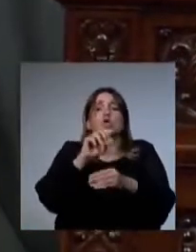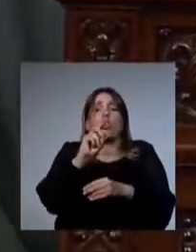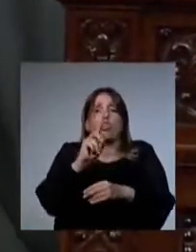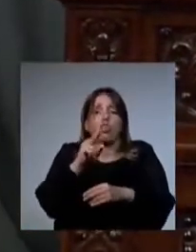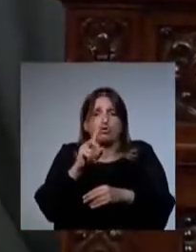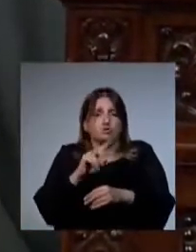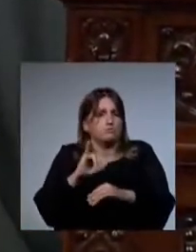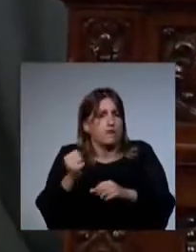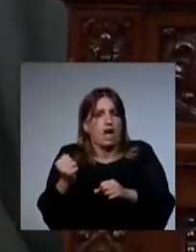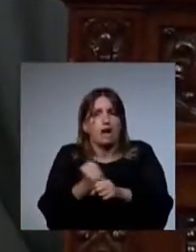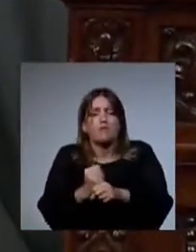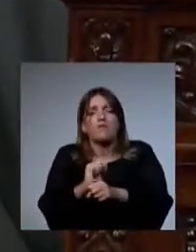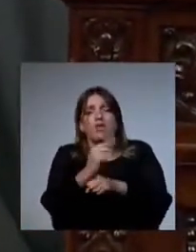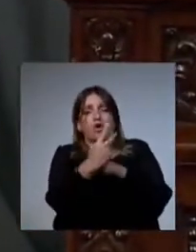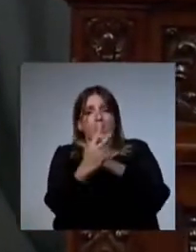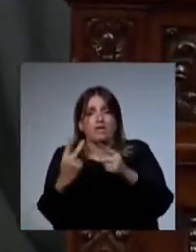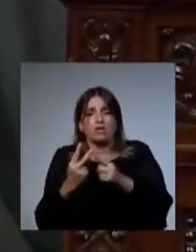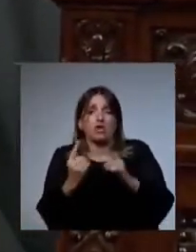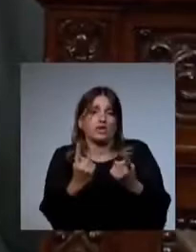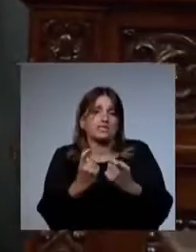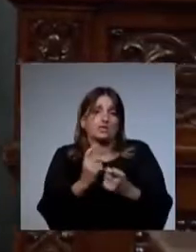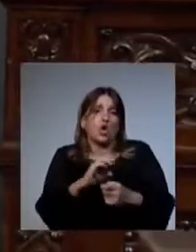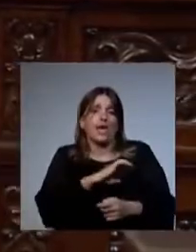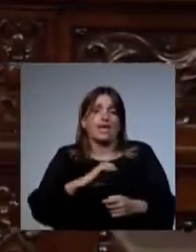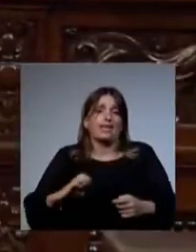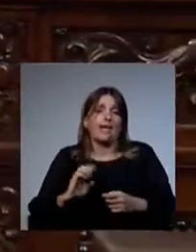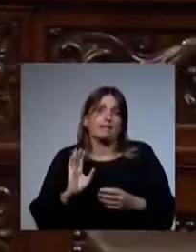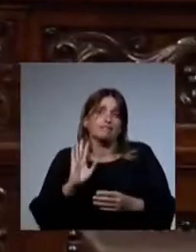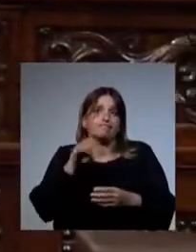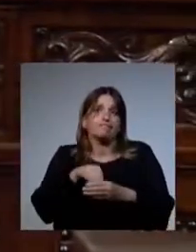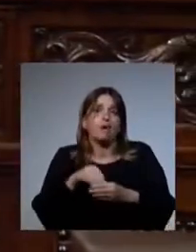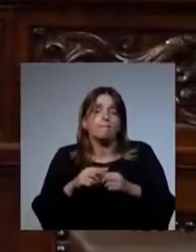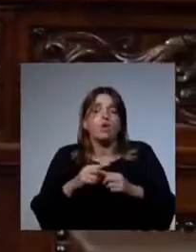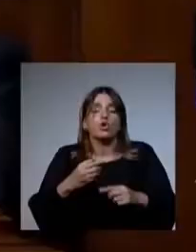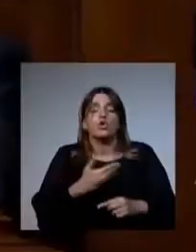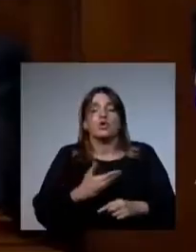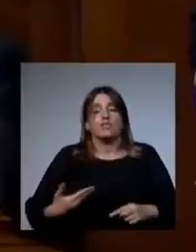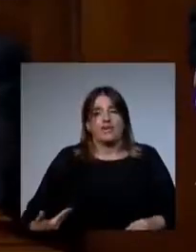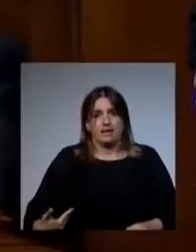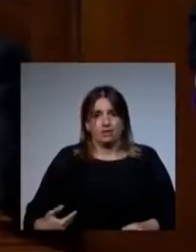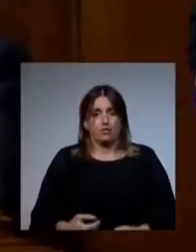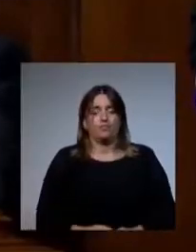casos y en 2 hubo que laudar por decreto del Poder Ejecutivo.